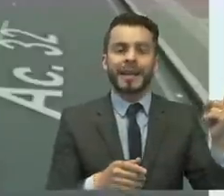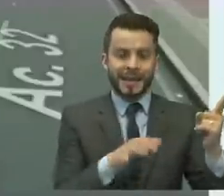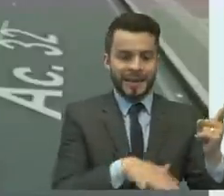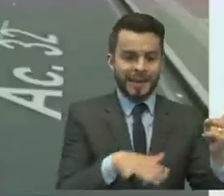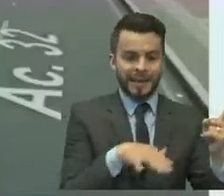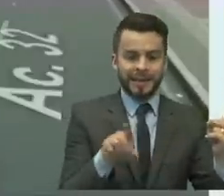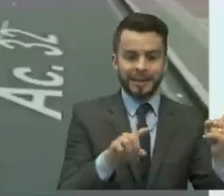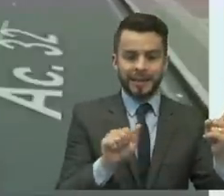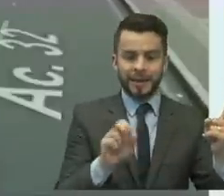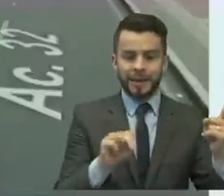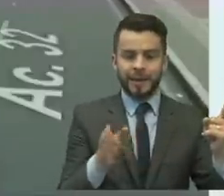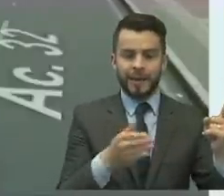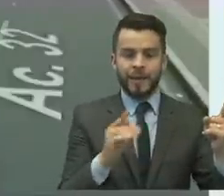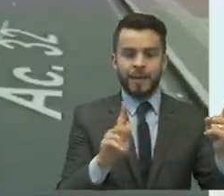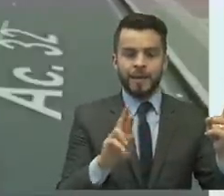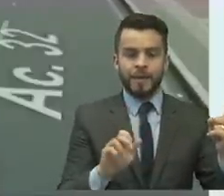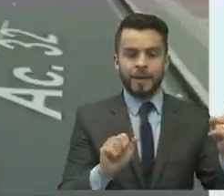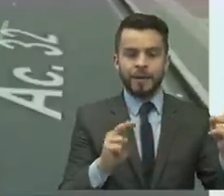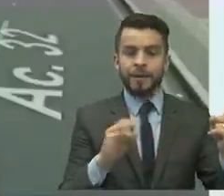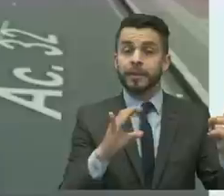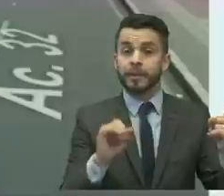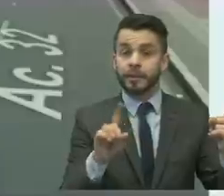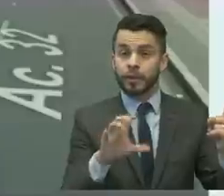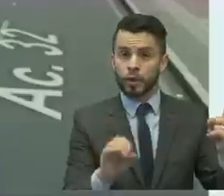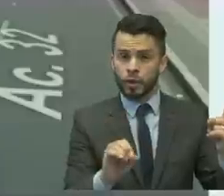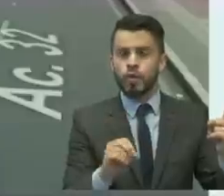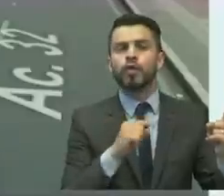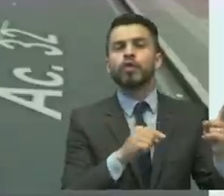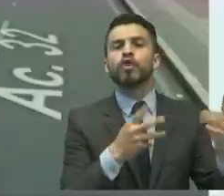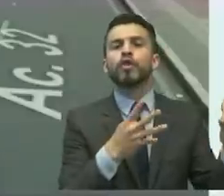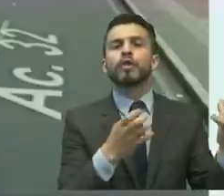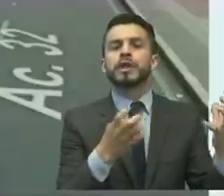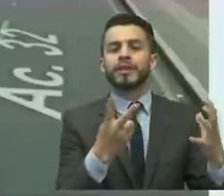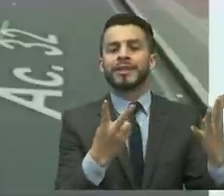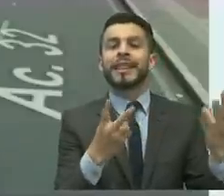se mueve casi 970 personas por hora.